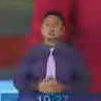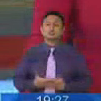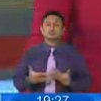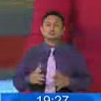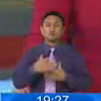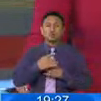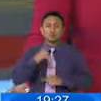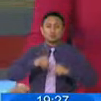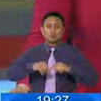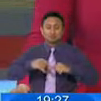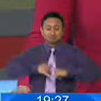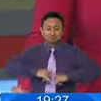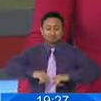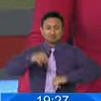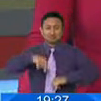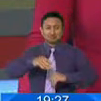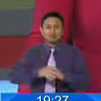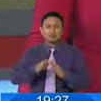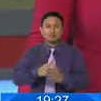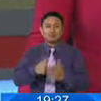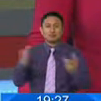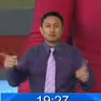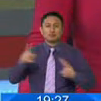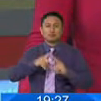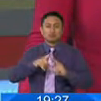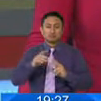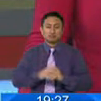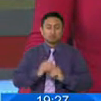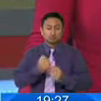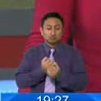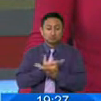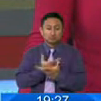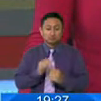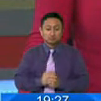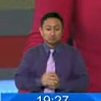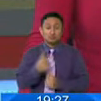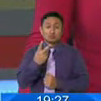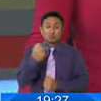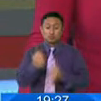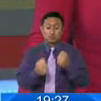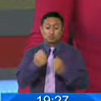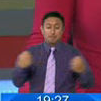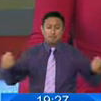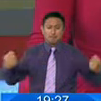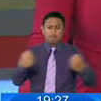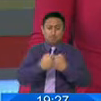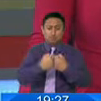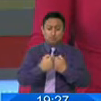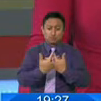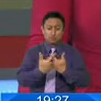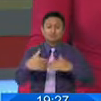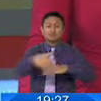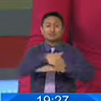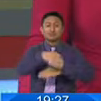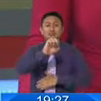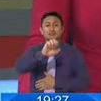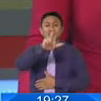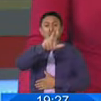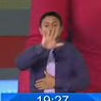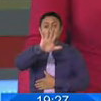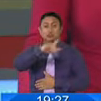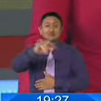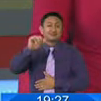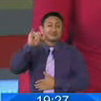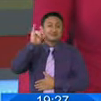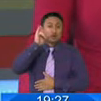Es un placer, amigos, seguir con ustedes aquí en El Comercio TV y les contamos que un choque entre dos vehículos en la Panamericana E35 que une Sangolquí